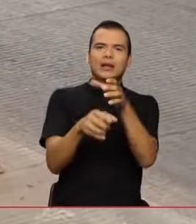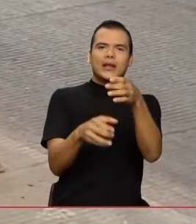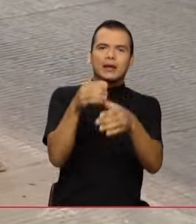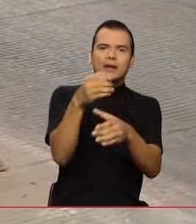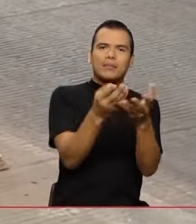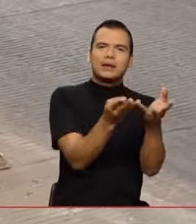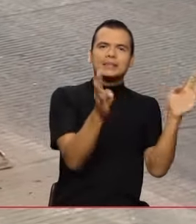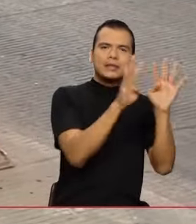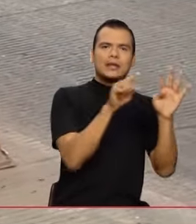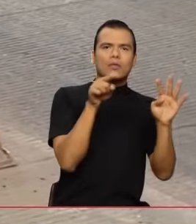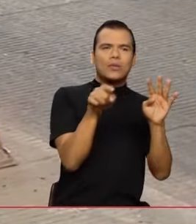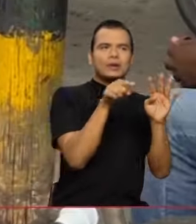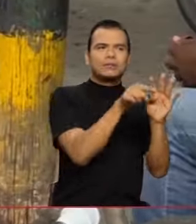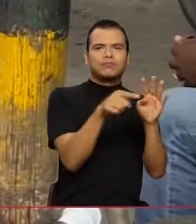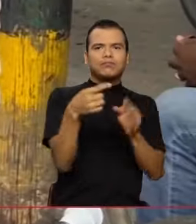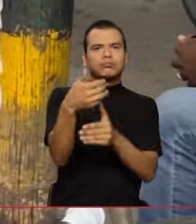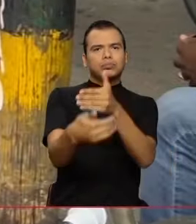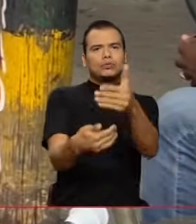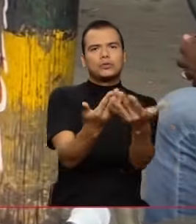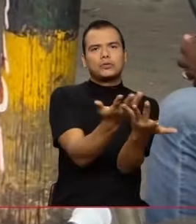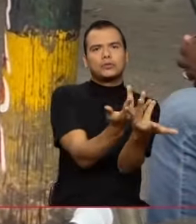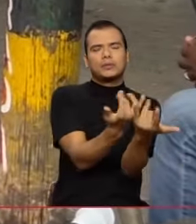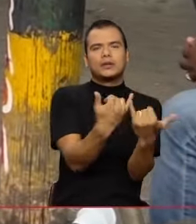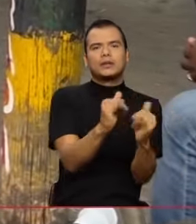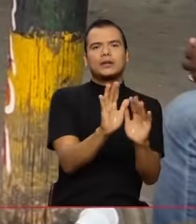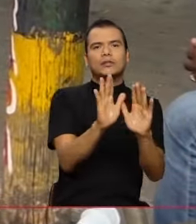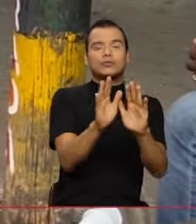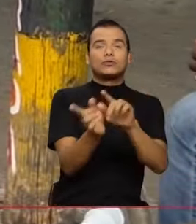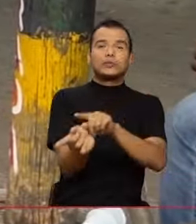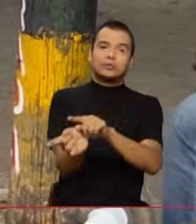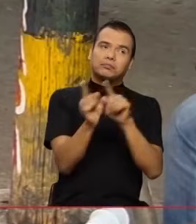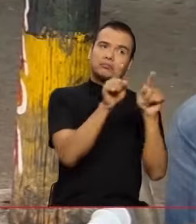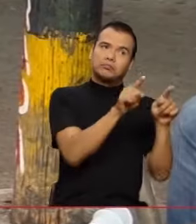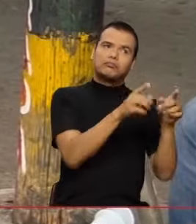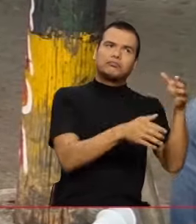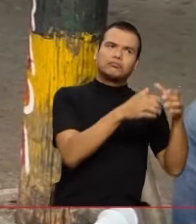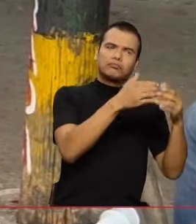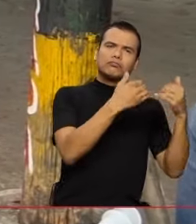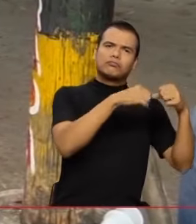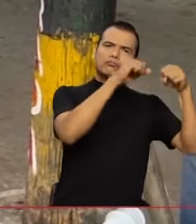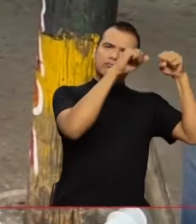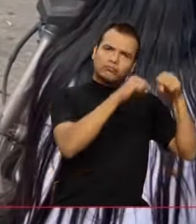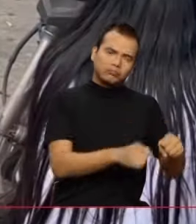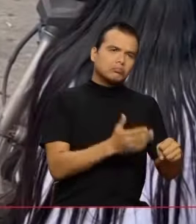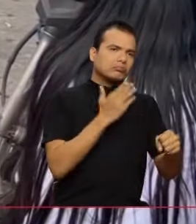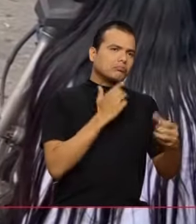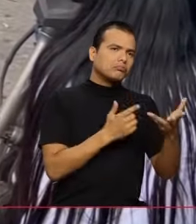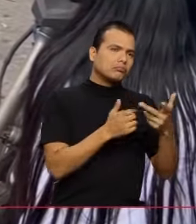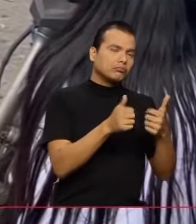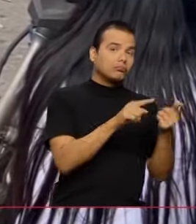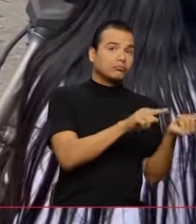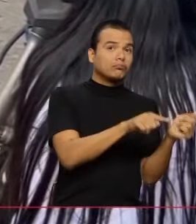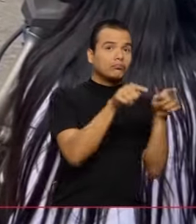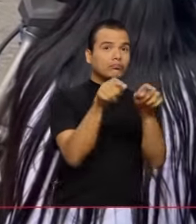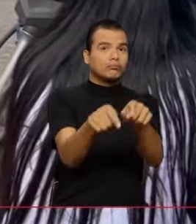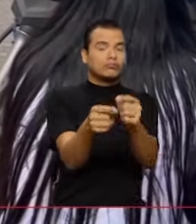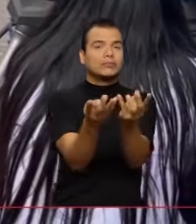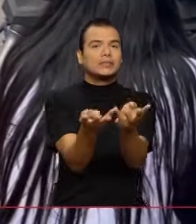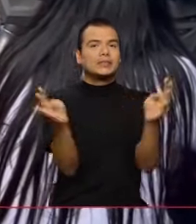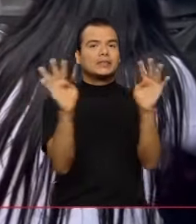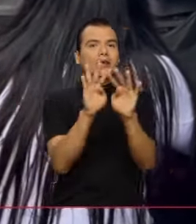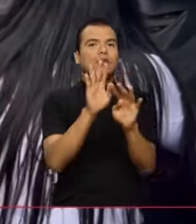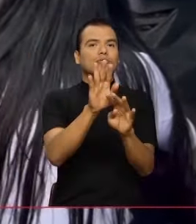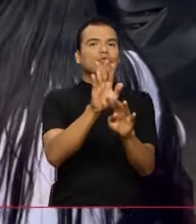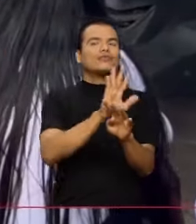Senado. Es así como en Cámara pasa el proyecto con bondades, pero ya cuando lo recibe la primera de